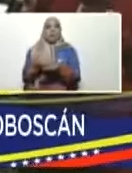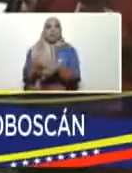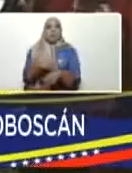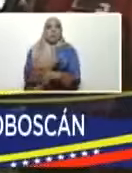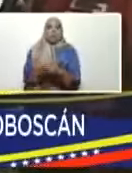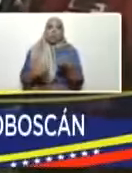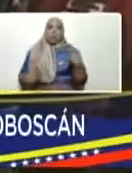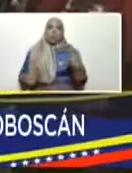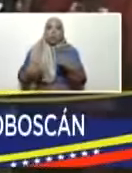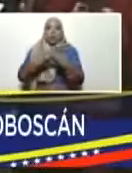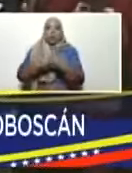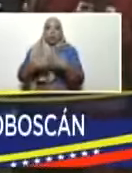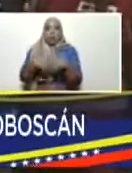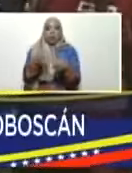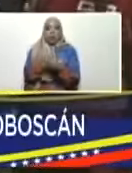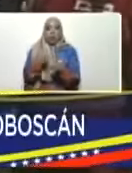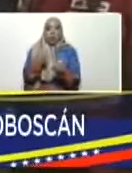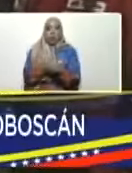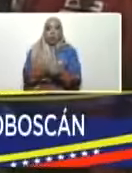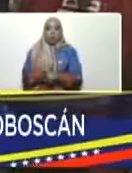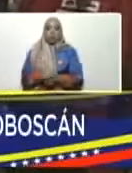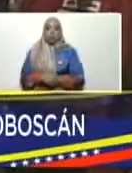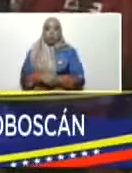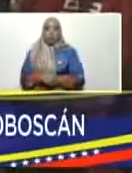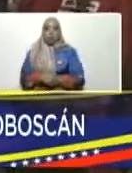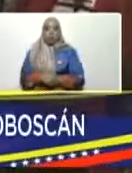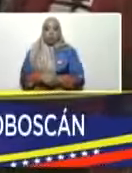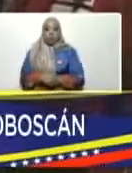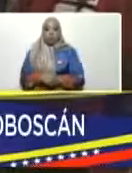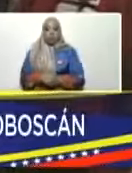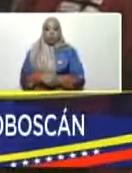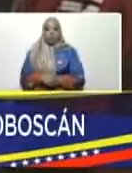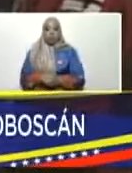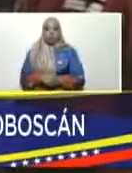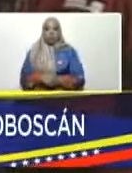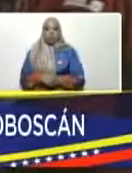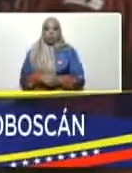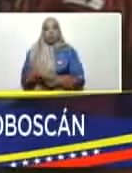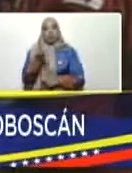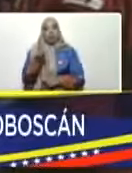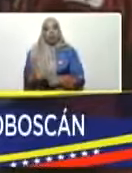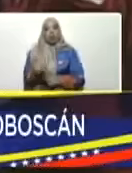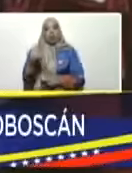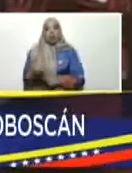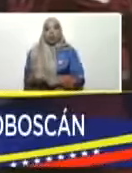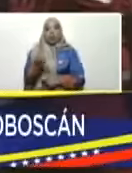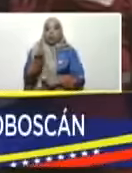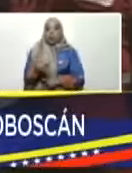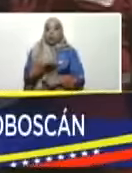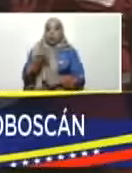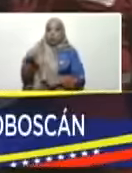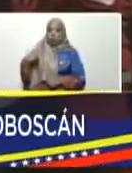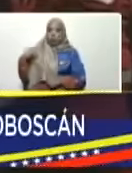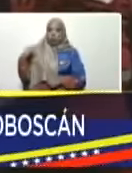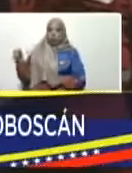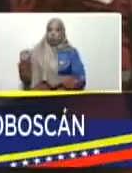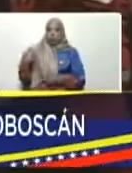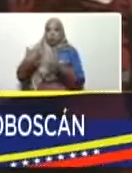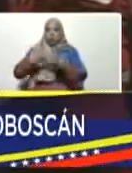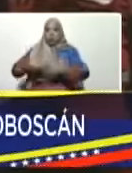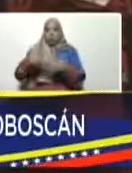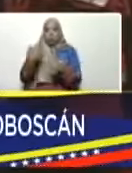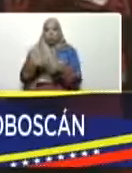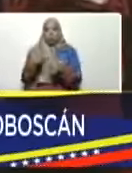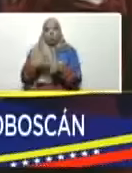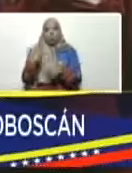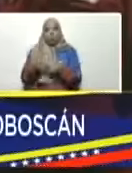presidente de PDVSA, Tellechea, le dije a Reverol, que está aquí, nos vamos para Petrobuscán, porque